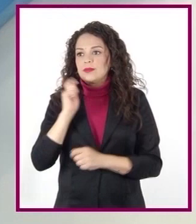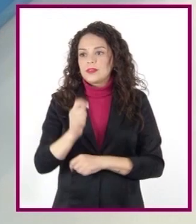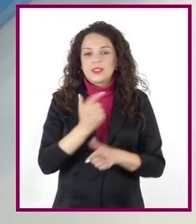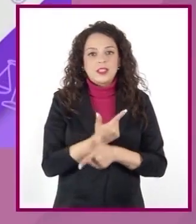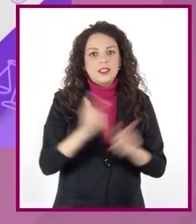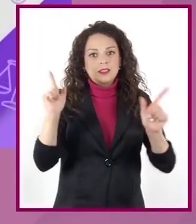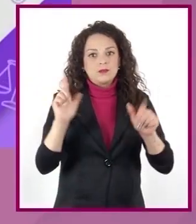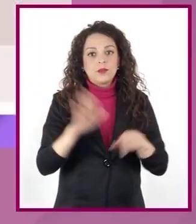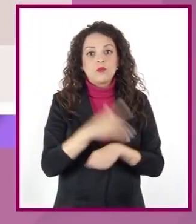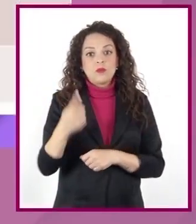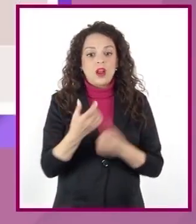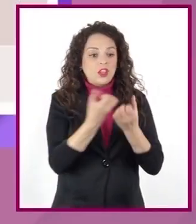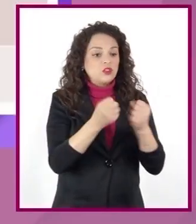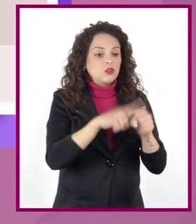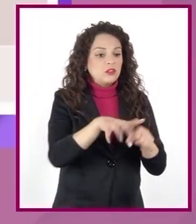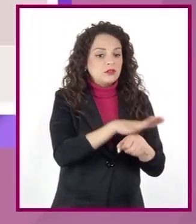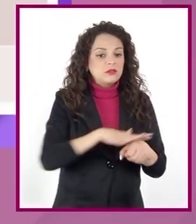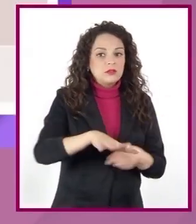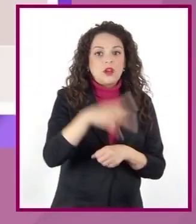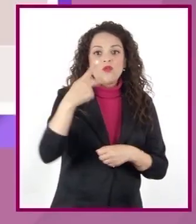entorno.